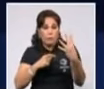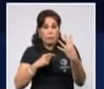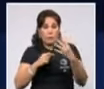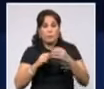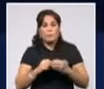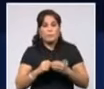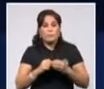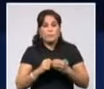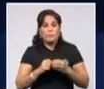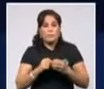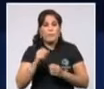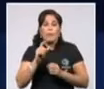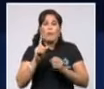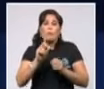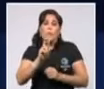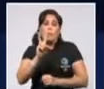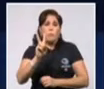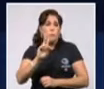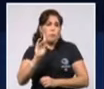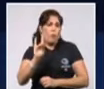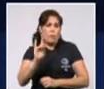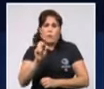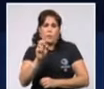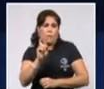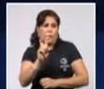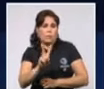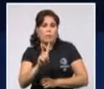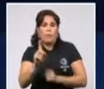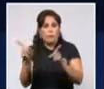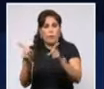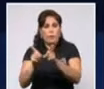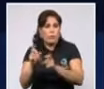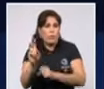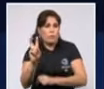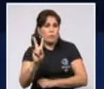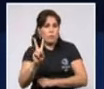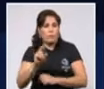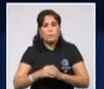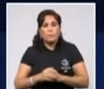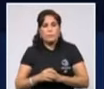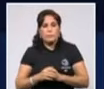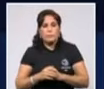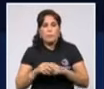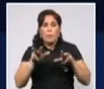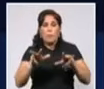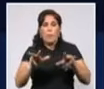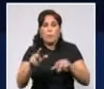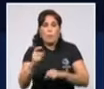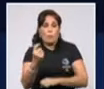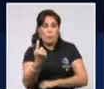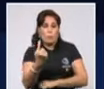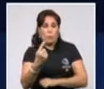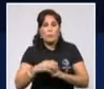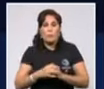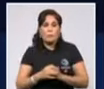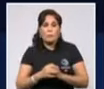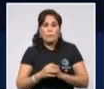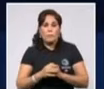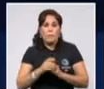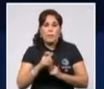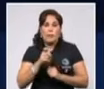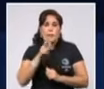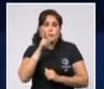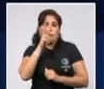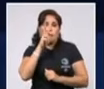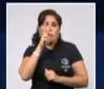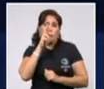de Bolivia 3, de Venezuela 2, de Morón 1 caso y de Ciro Redondo